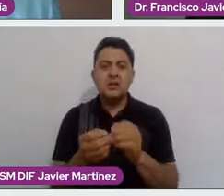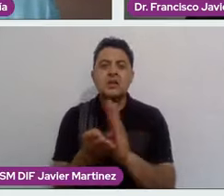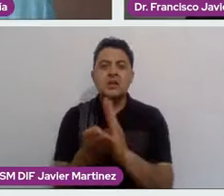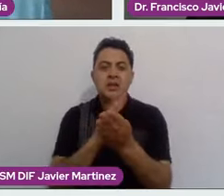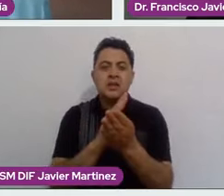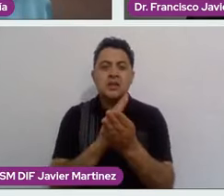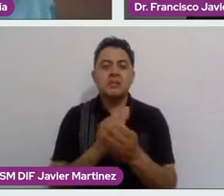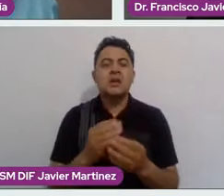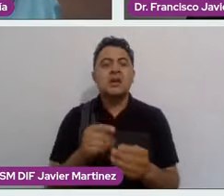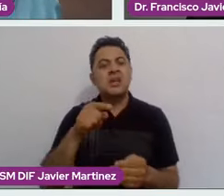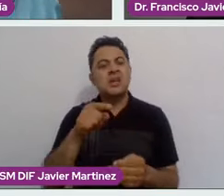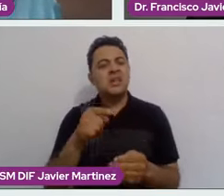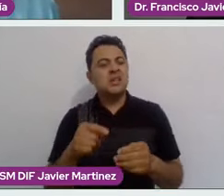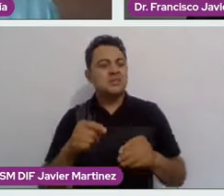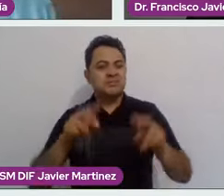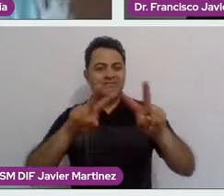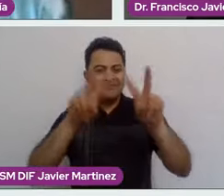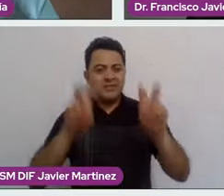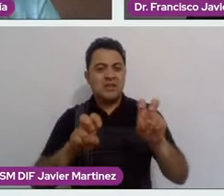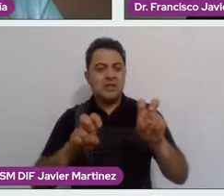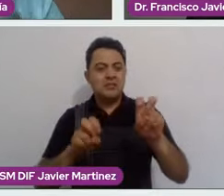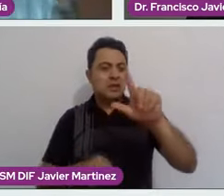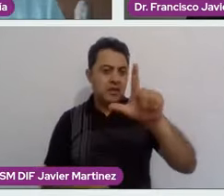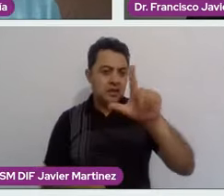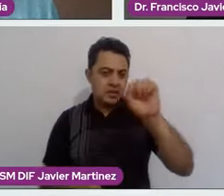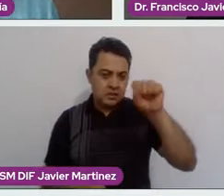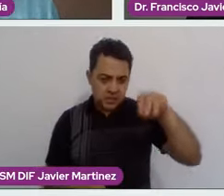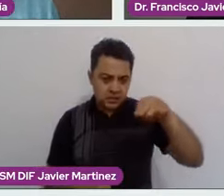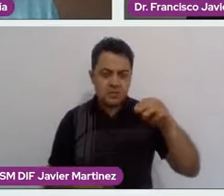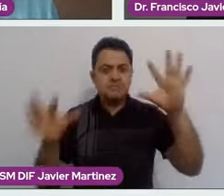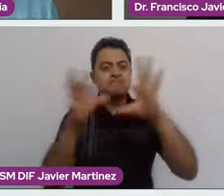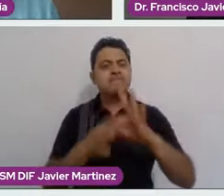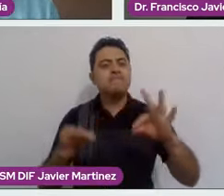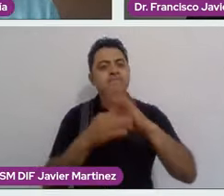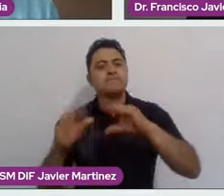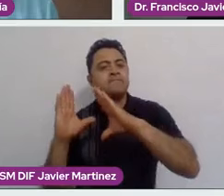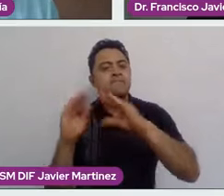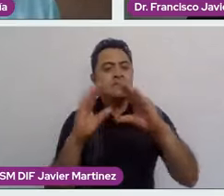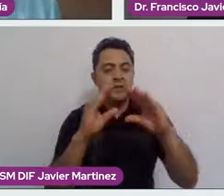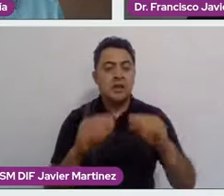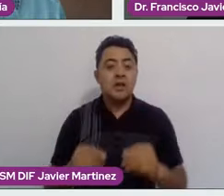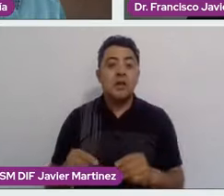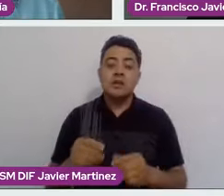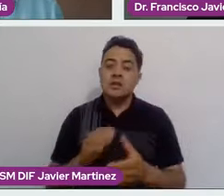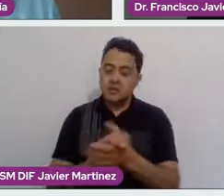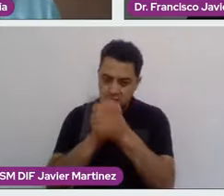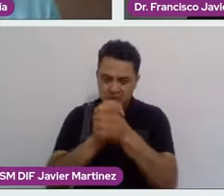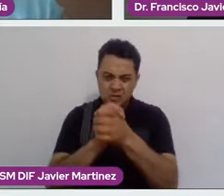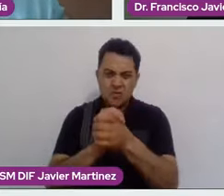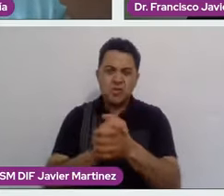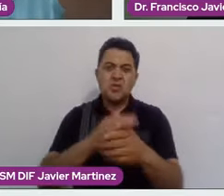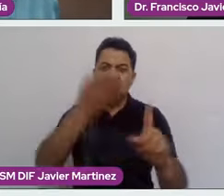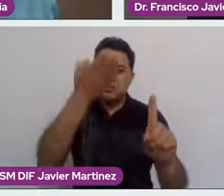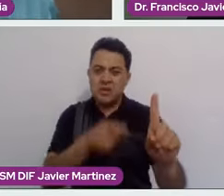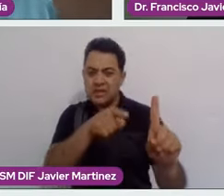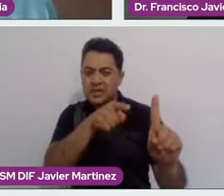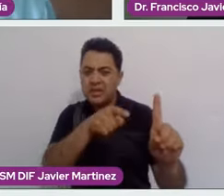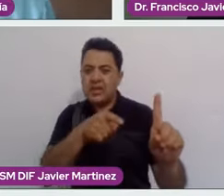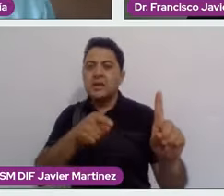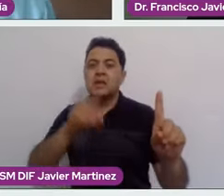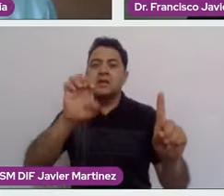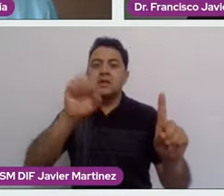transmisión incluyente e inclusiva. Un abrazo afectuoso y con mucho, mucho cariño a la licenciada Estela Demian,